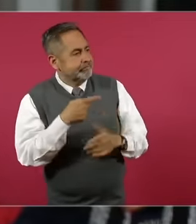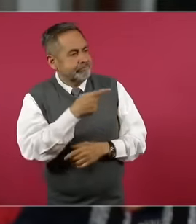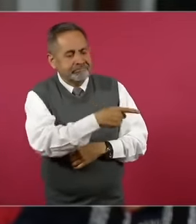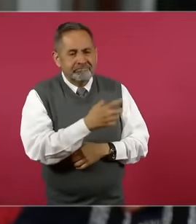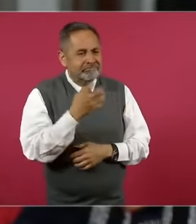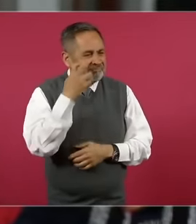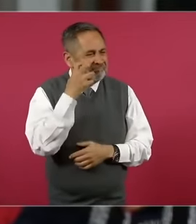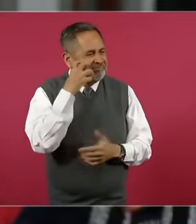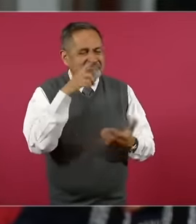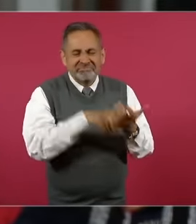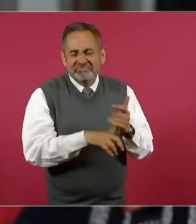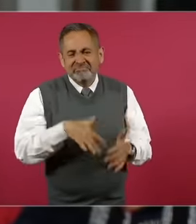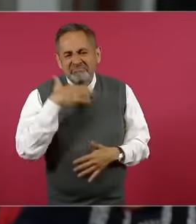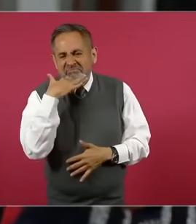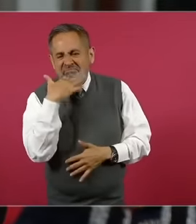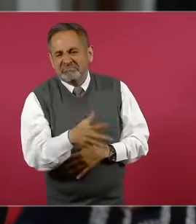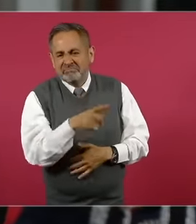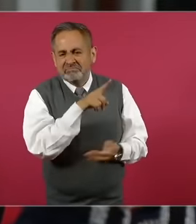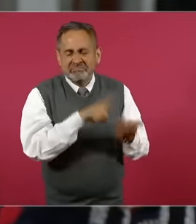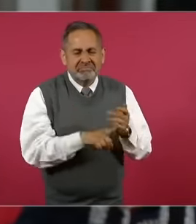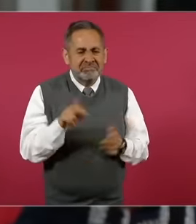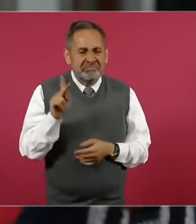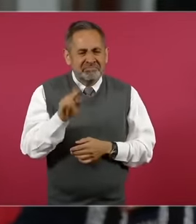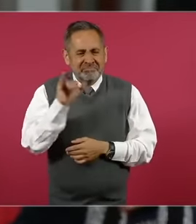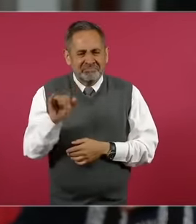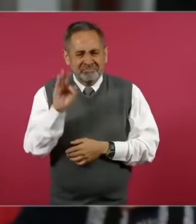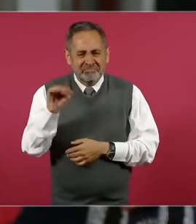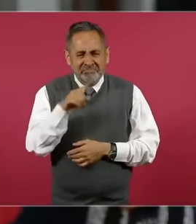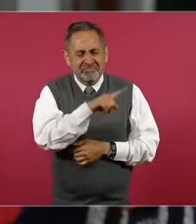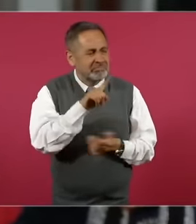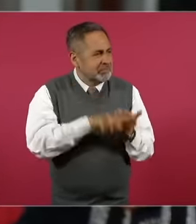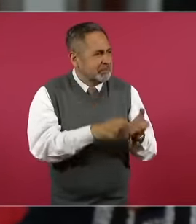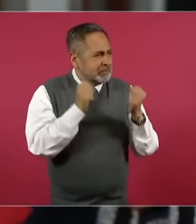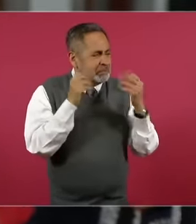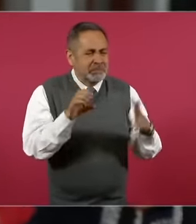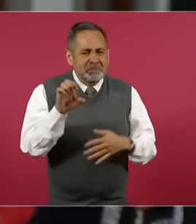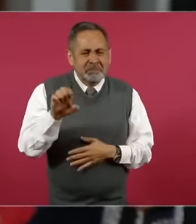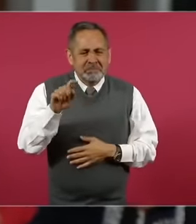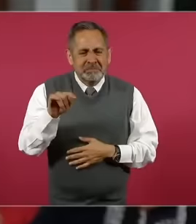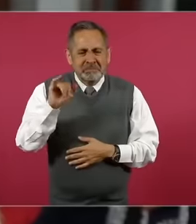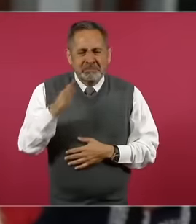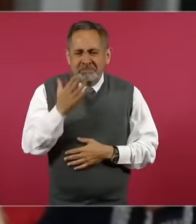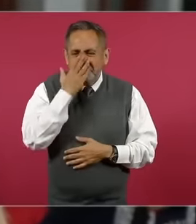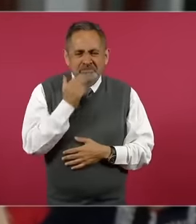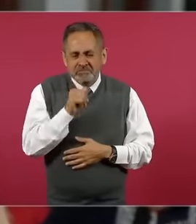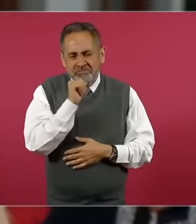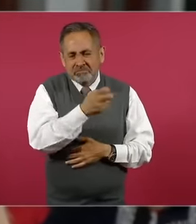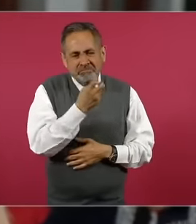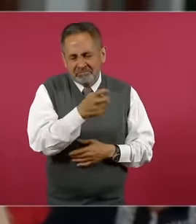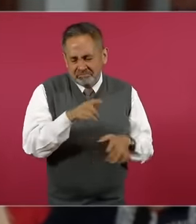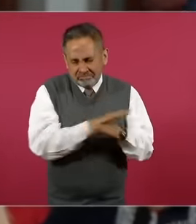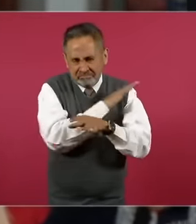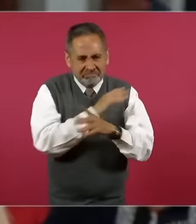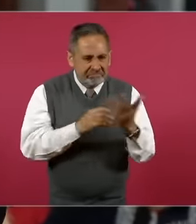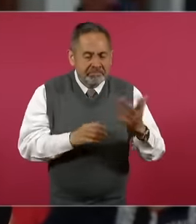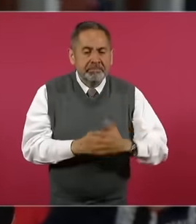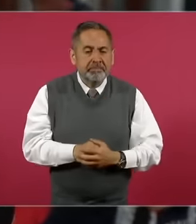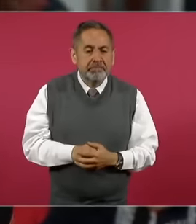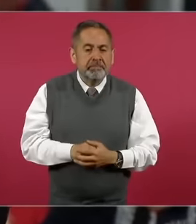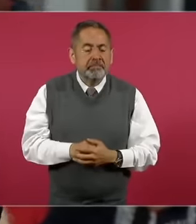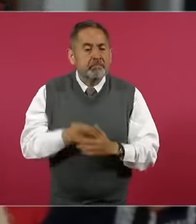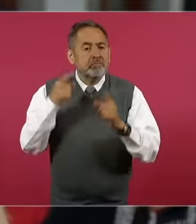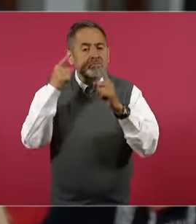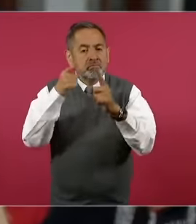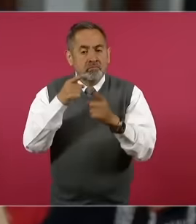podrido que está el Poder Judicial y la falta de ética de muchos miembros del Poder Judicial. Uno de los objetivos de